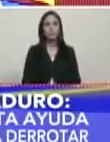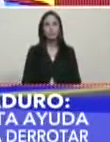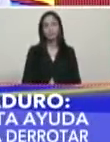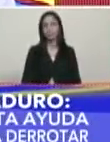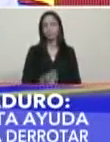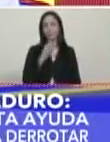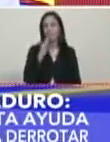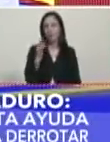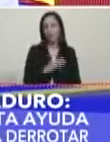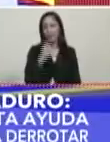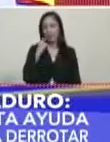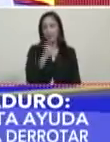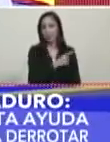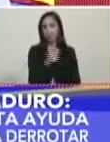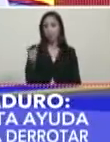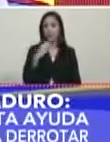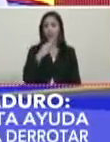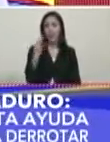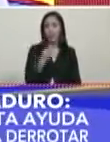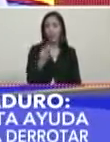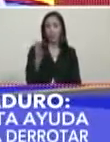Verdaderamente, yo les digo,